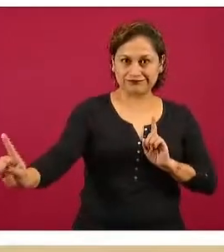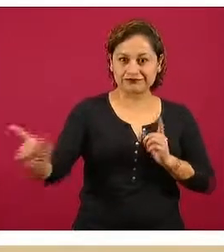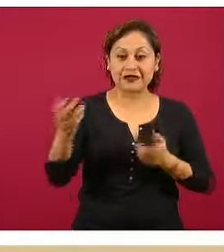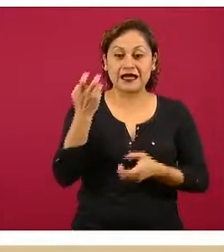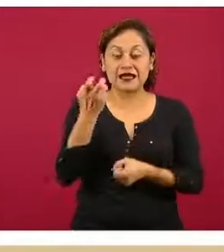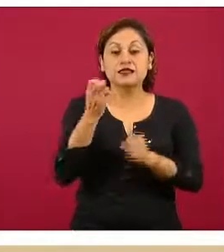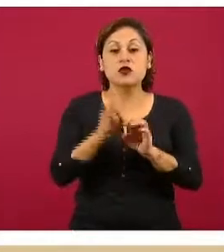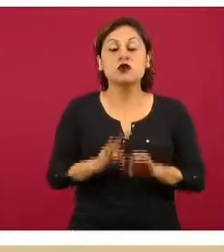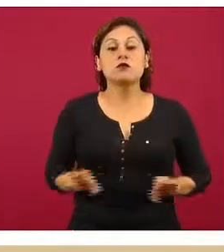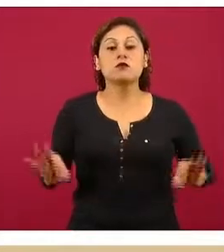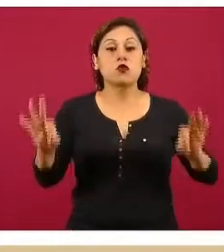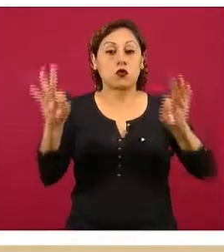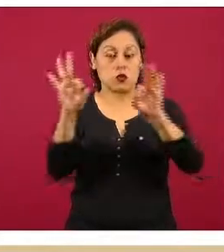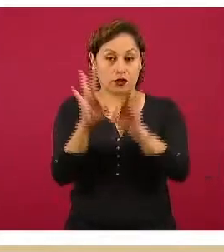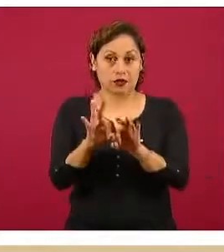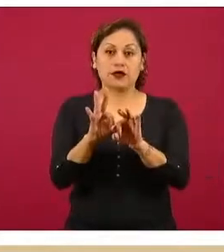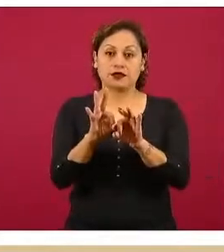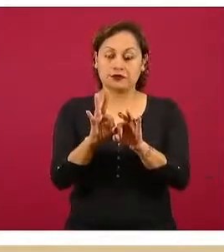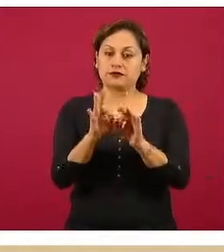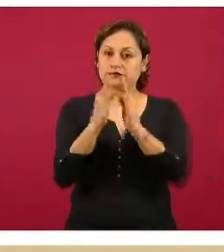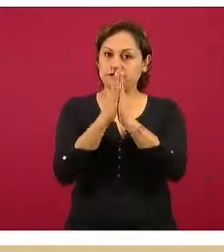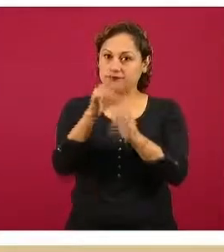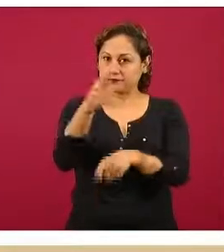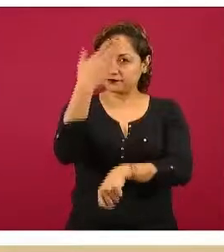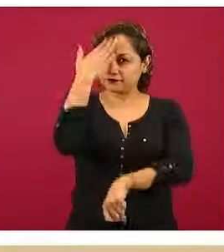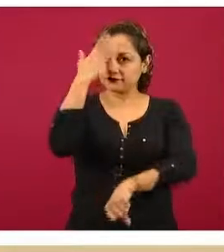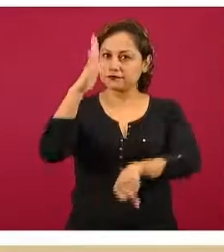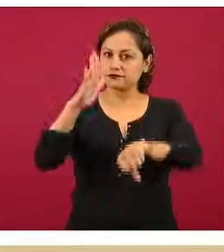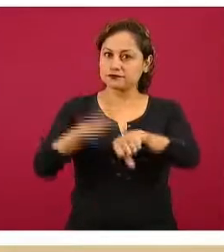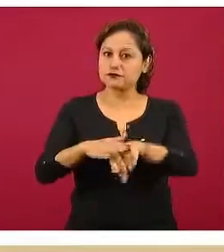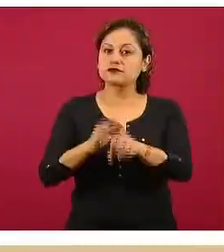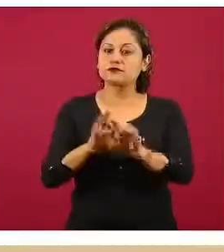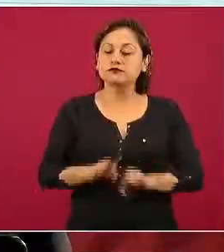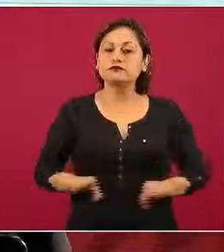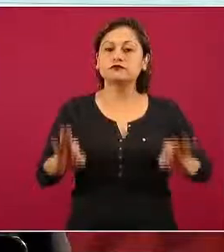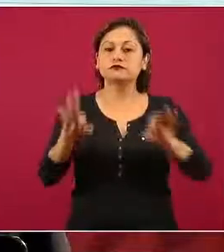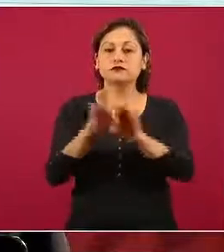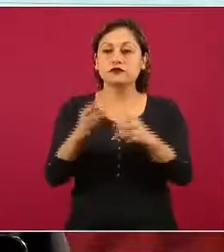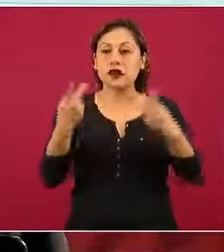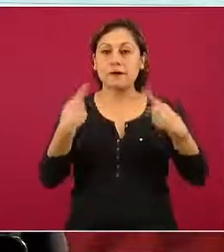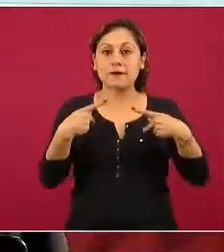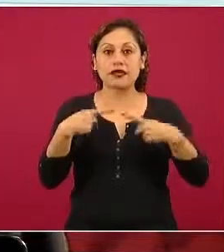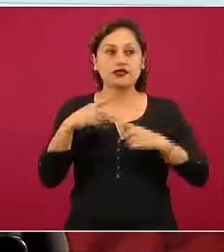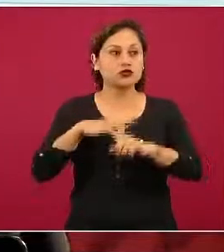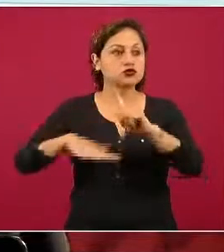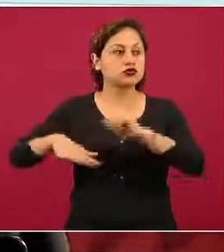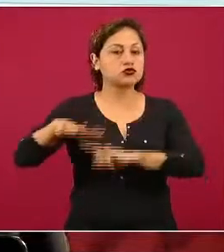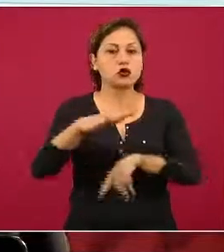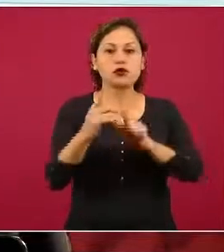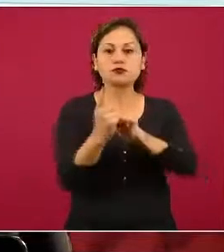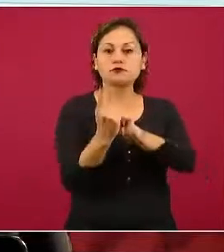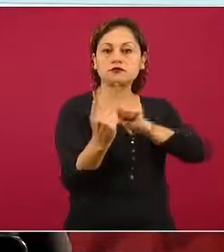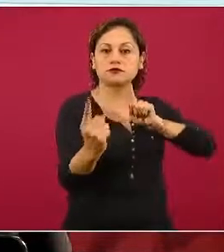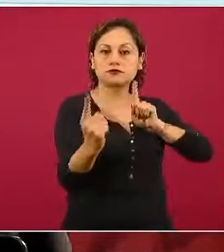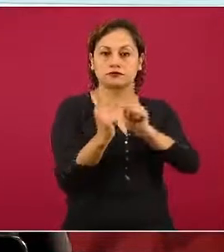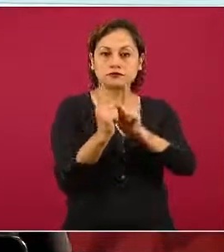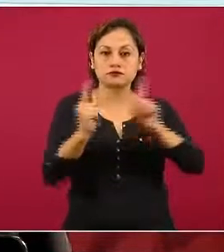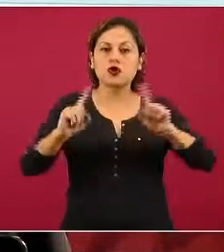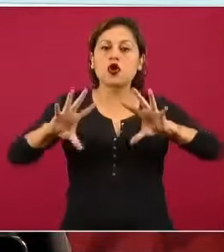No olvidemos esta parte de la sana distancia como una combinación de las medidas que tenemos